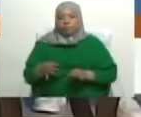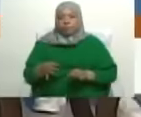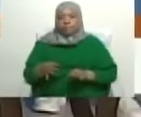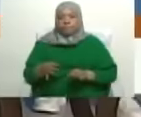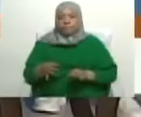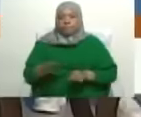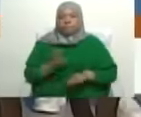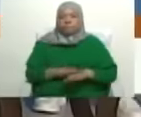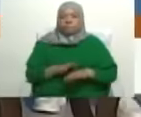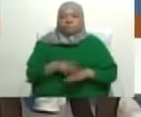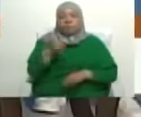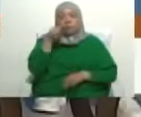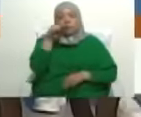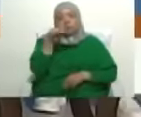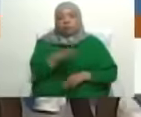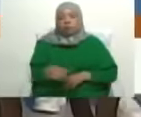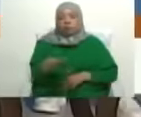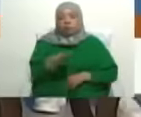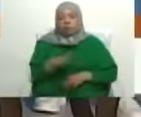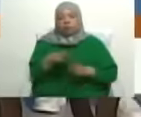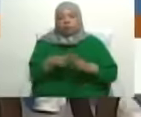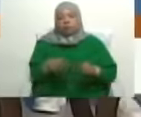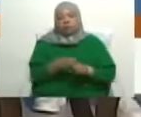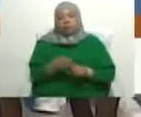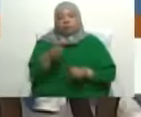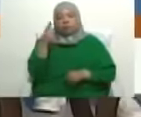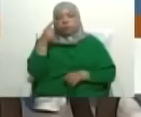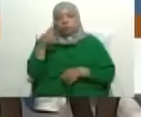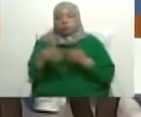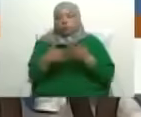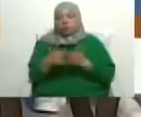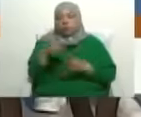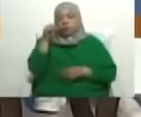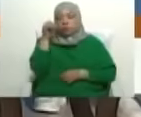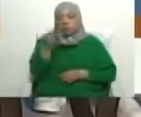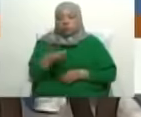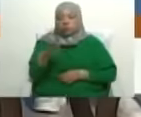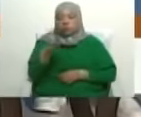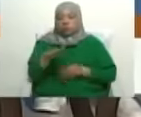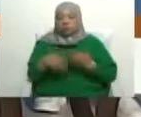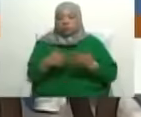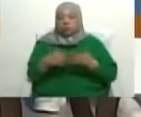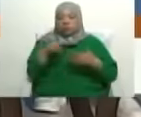traidor llamado Cárdenas Camacho. No, sí, yo pasaba todos los días la ruta presidencial.